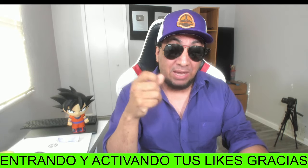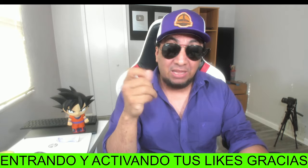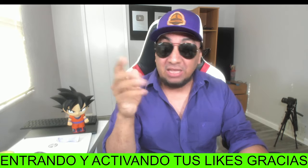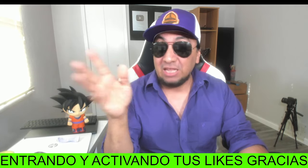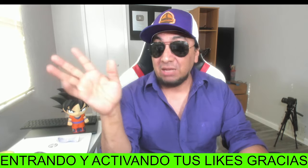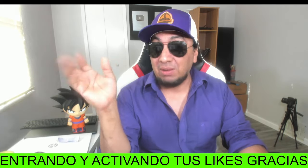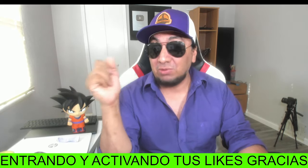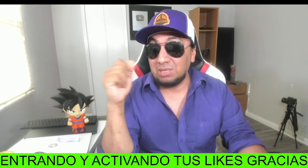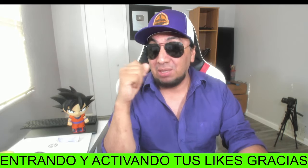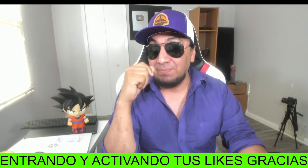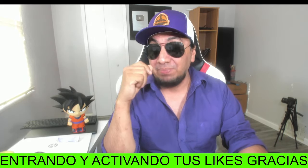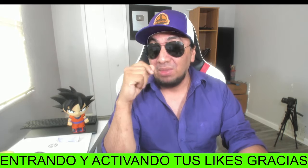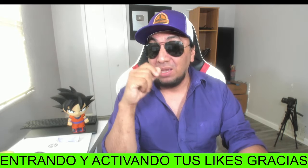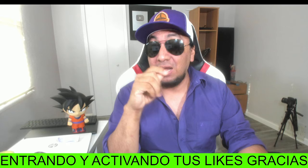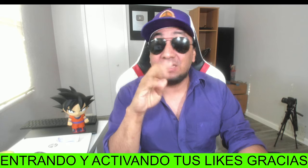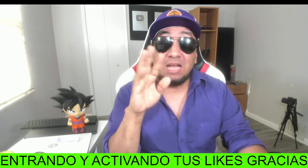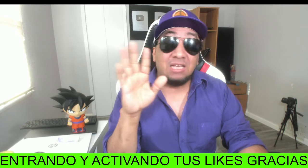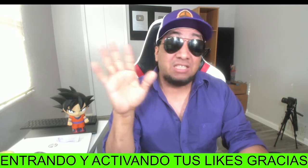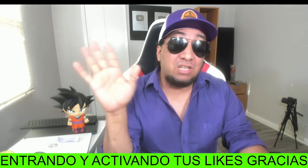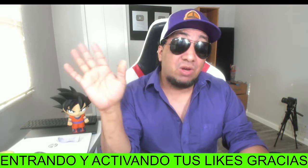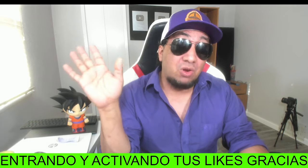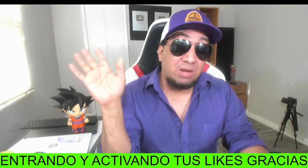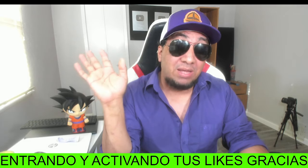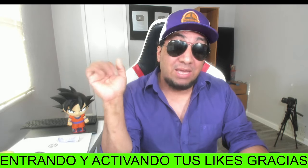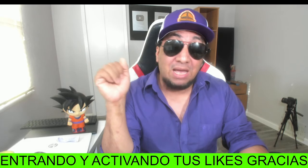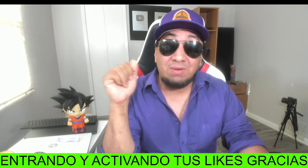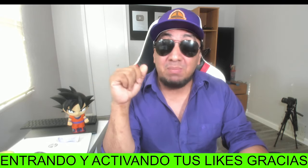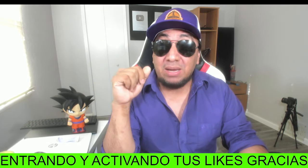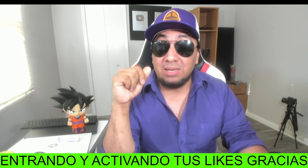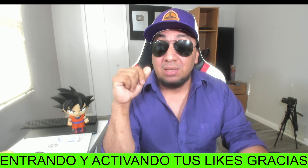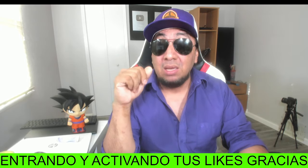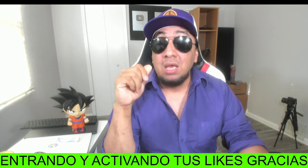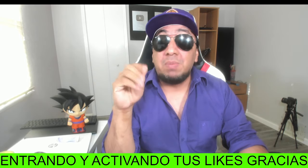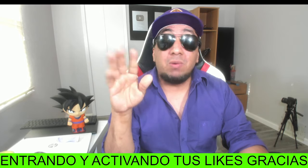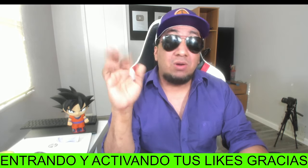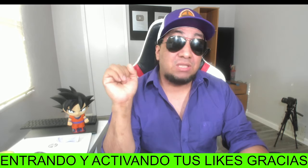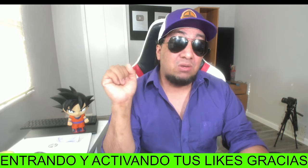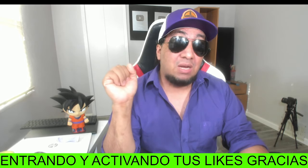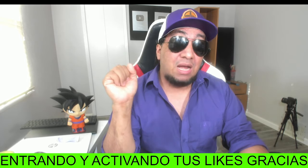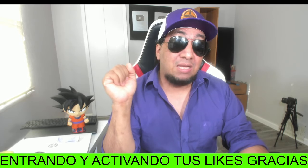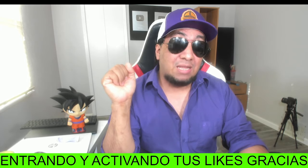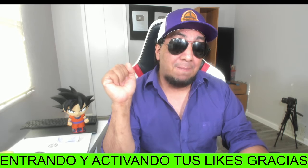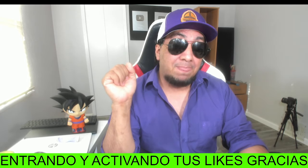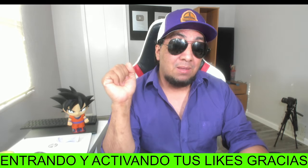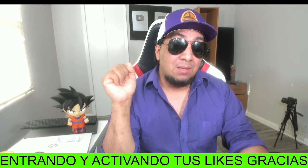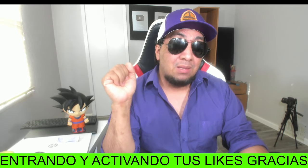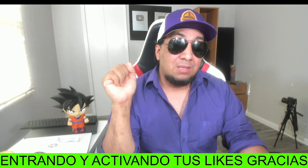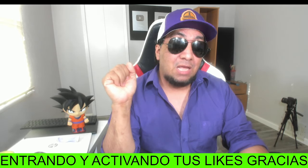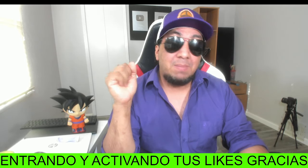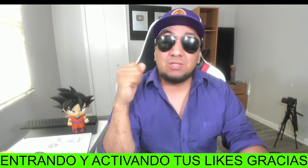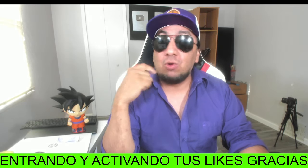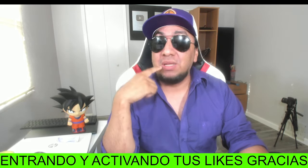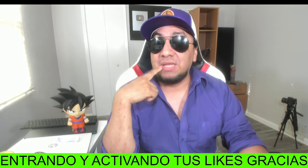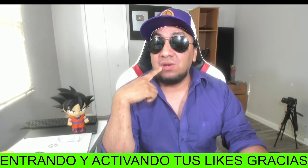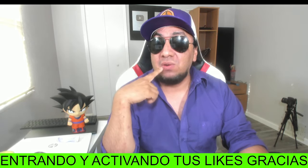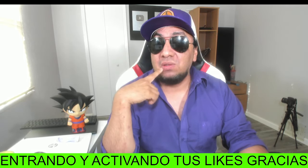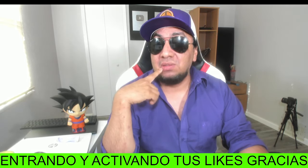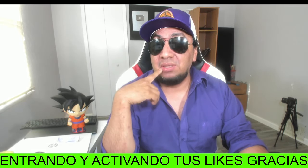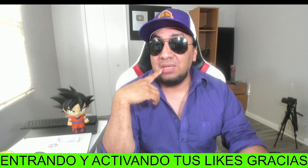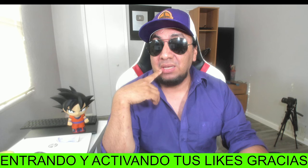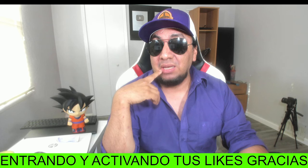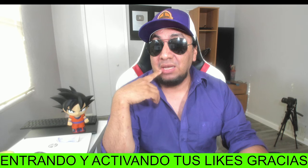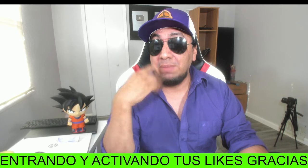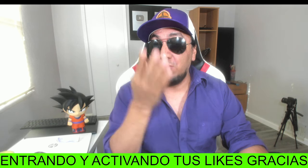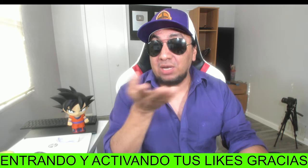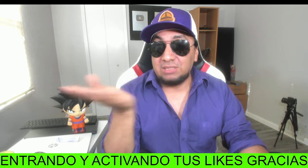los espaguetis, tata babosada. Hasta en chino creo que va a decir que habla el maje. Pero bueno, señores, ahí están. Déjenme su comentario